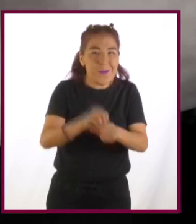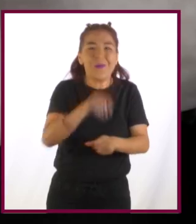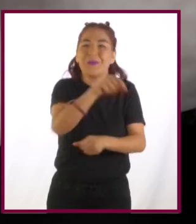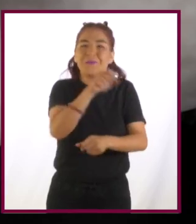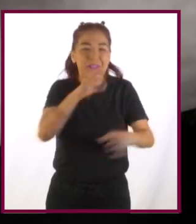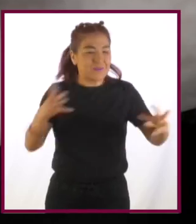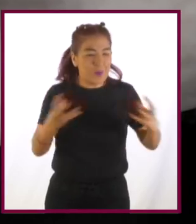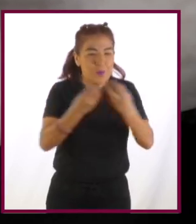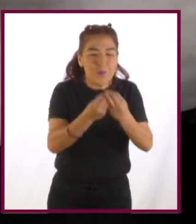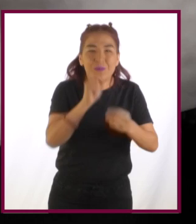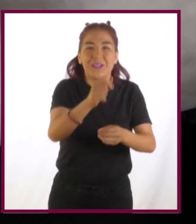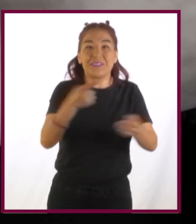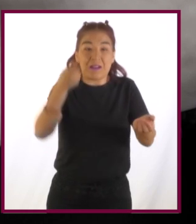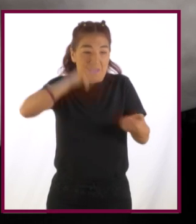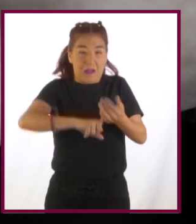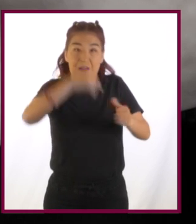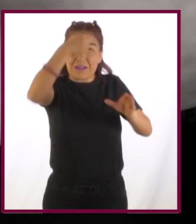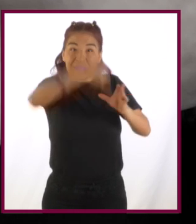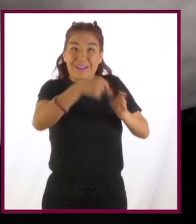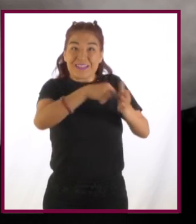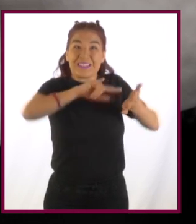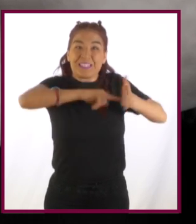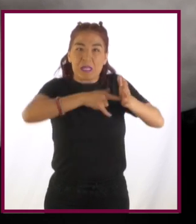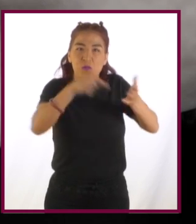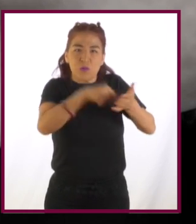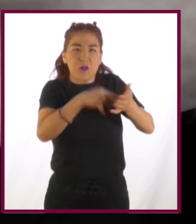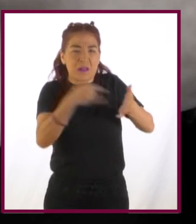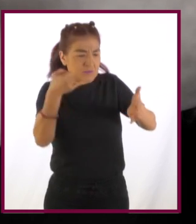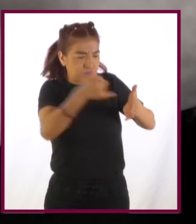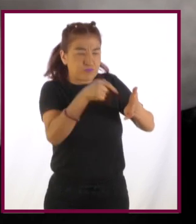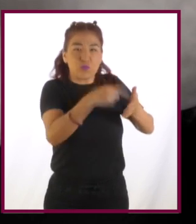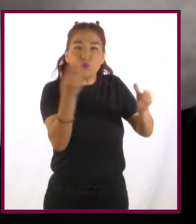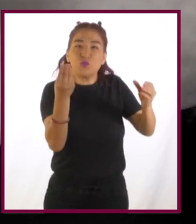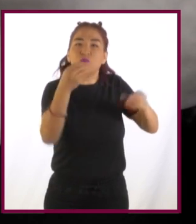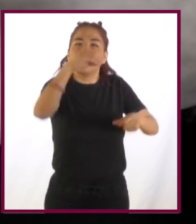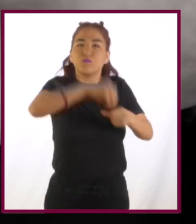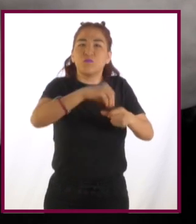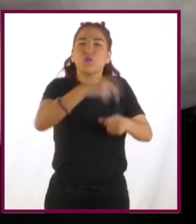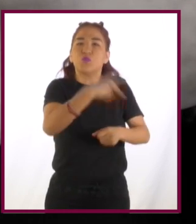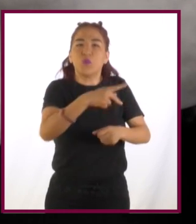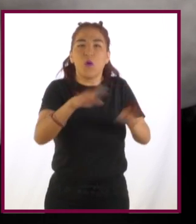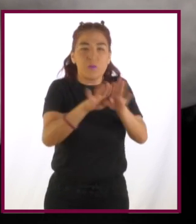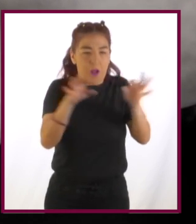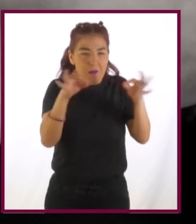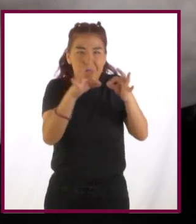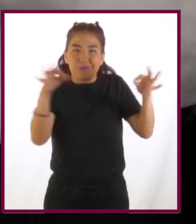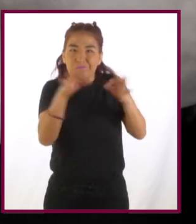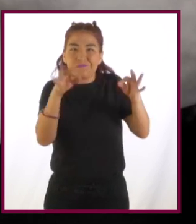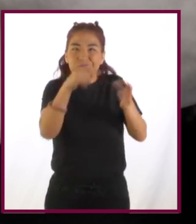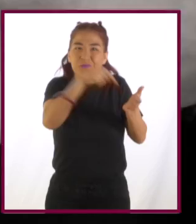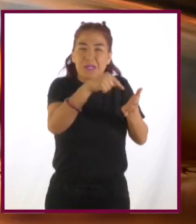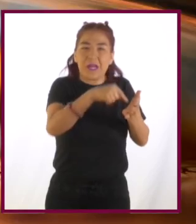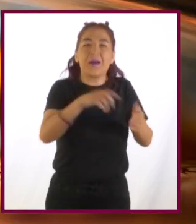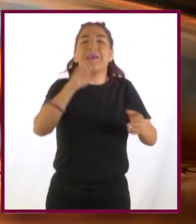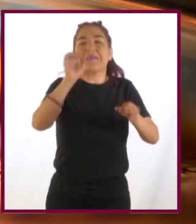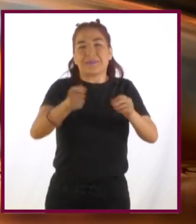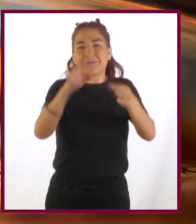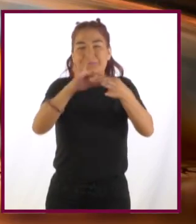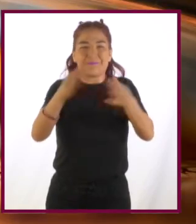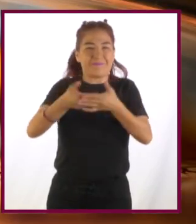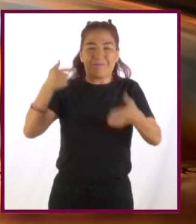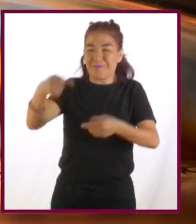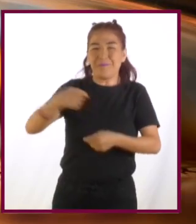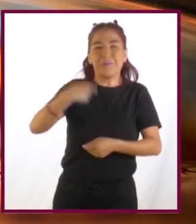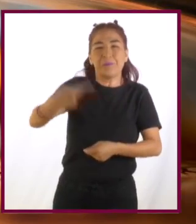ver, porque adentro el instrumento, el reloj, tiene un elemento elástico, un resorte. Y como